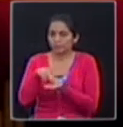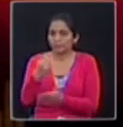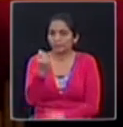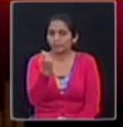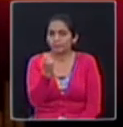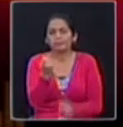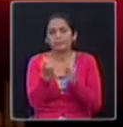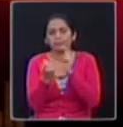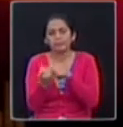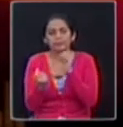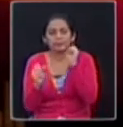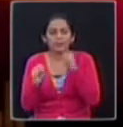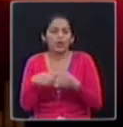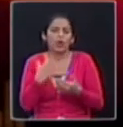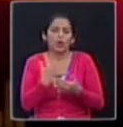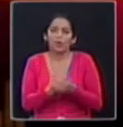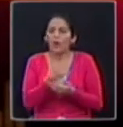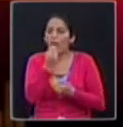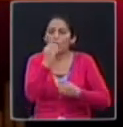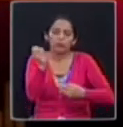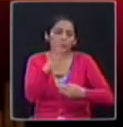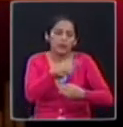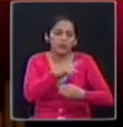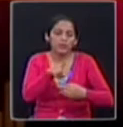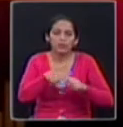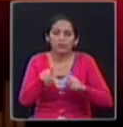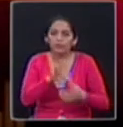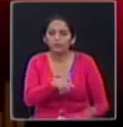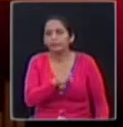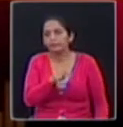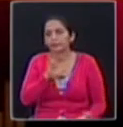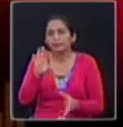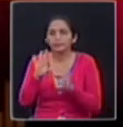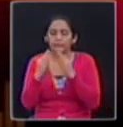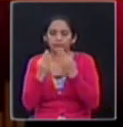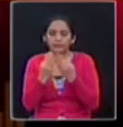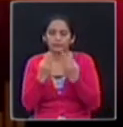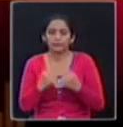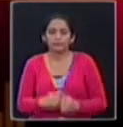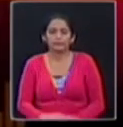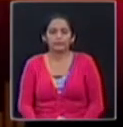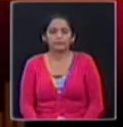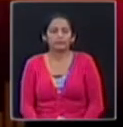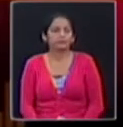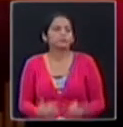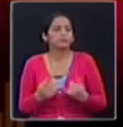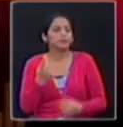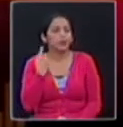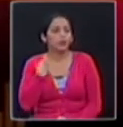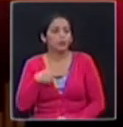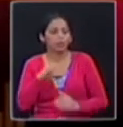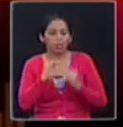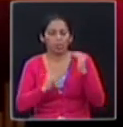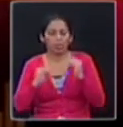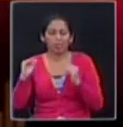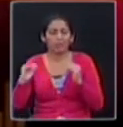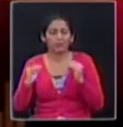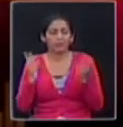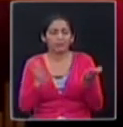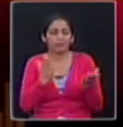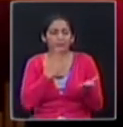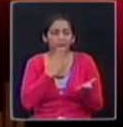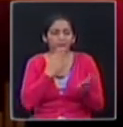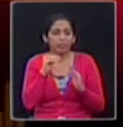en torno al cual todos tengamos oportunidad. José, ¿cómo afecta la desigualdad salarial y de ingresos a la creación de empleo y al